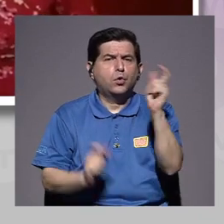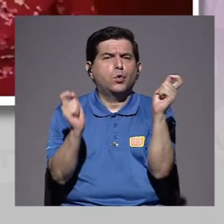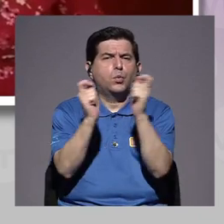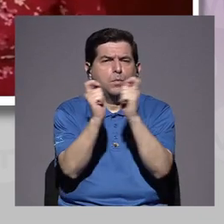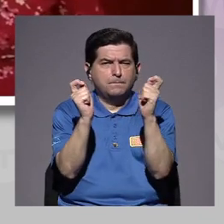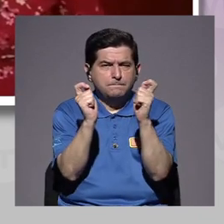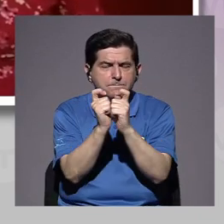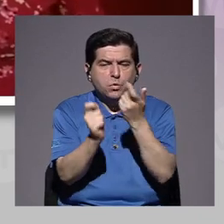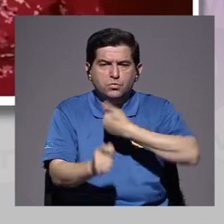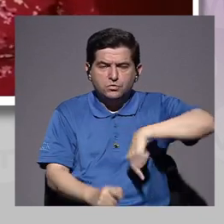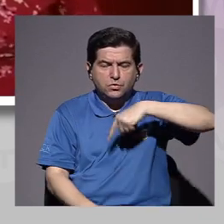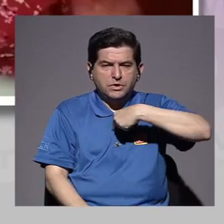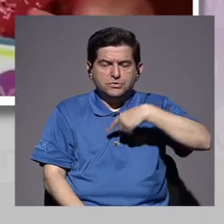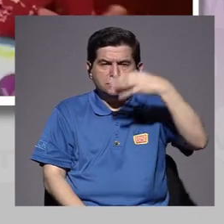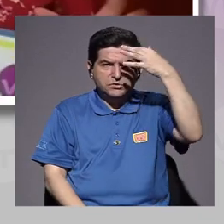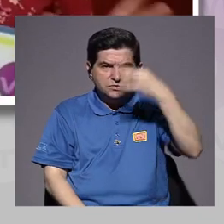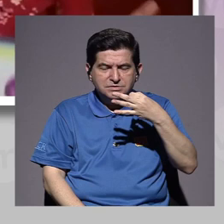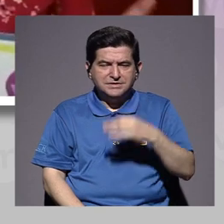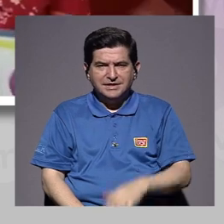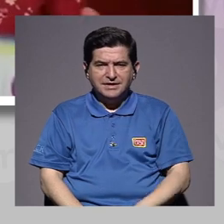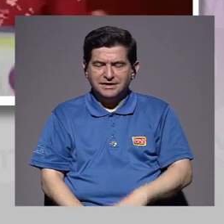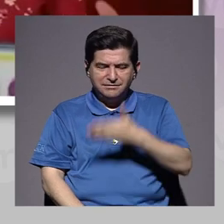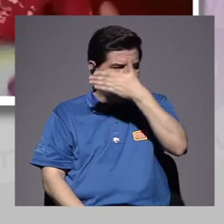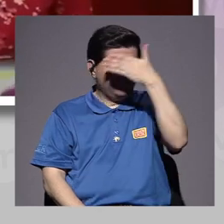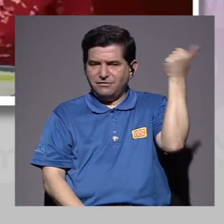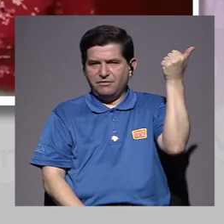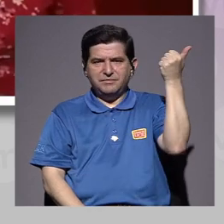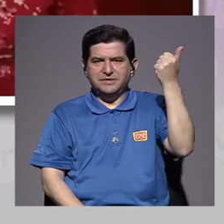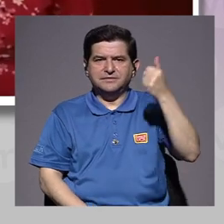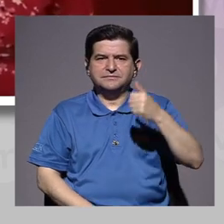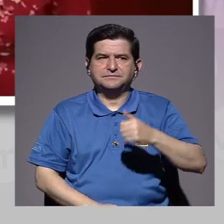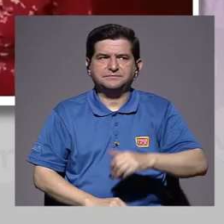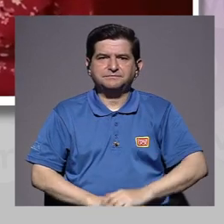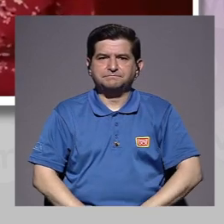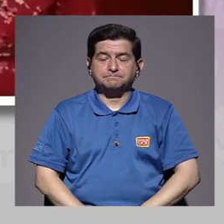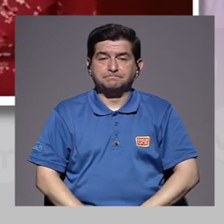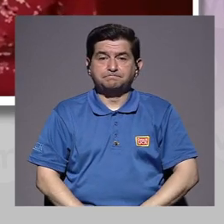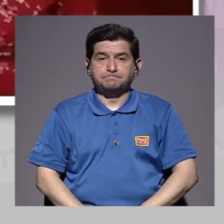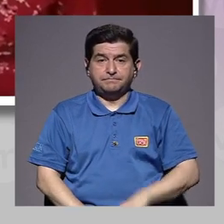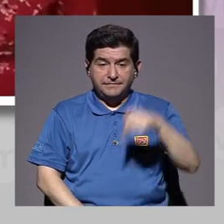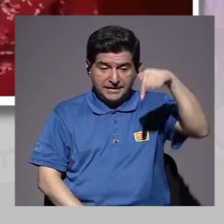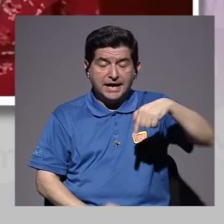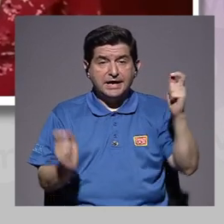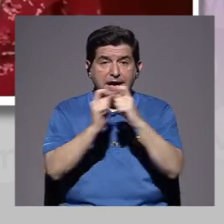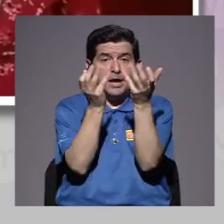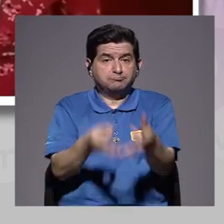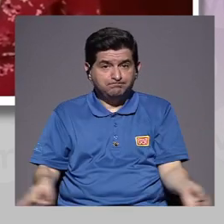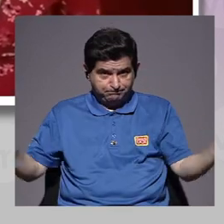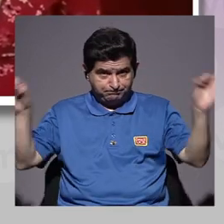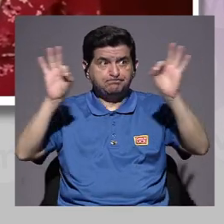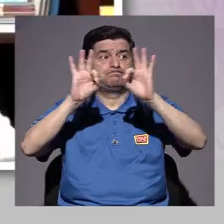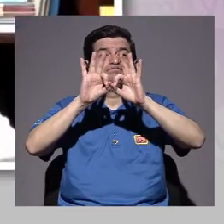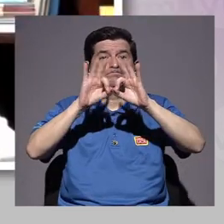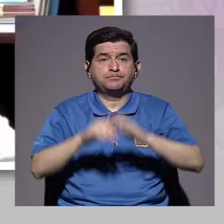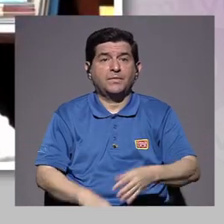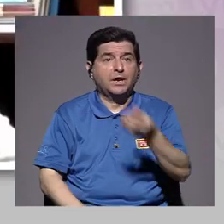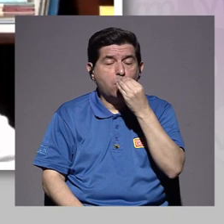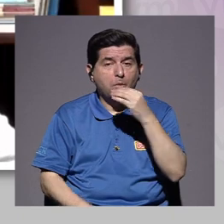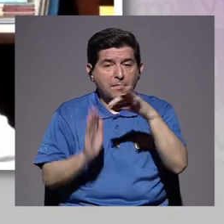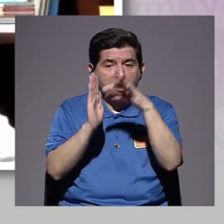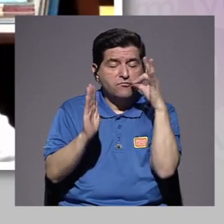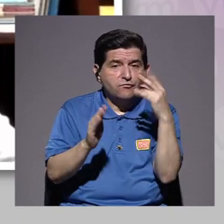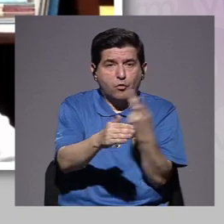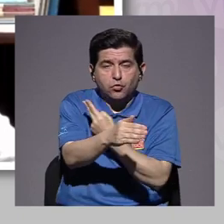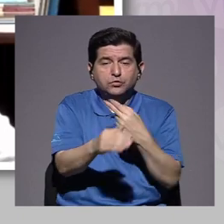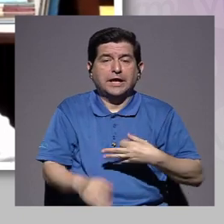punto que usted considere, ¿verdad?, que no tenemos que olvidar. Pues el punto aquí más importante es comer